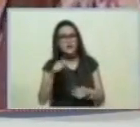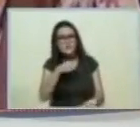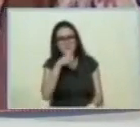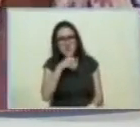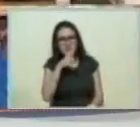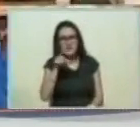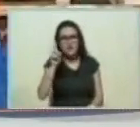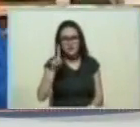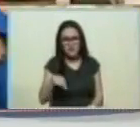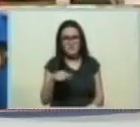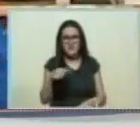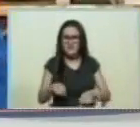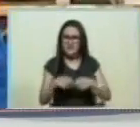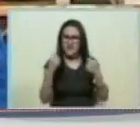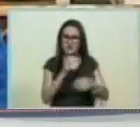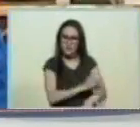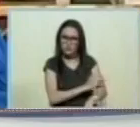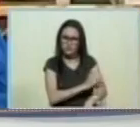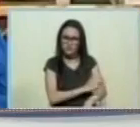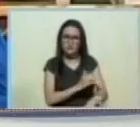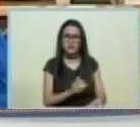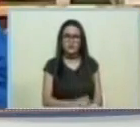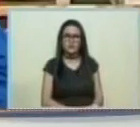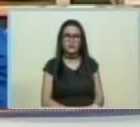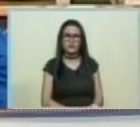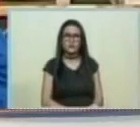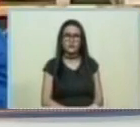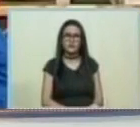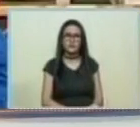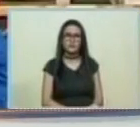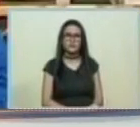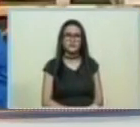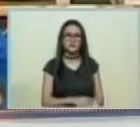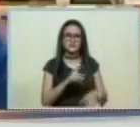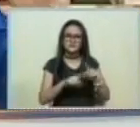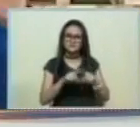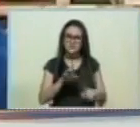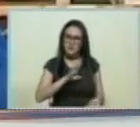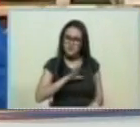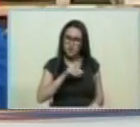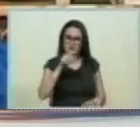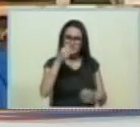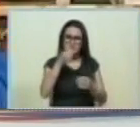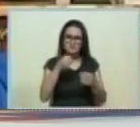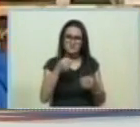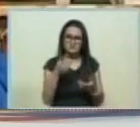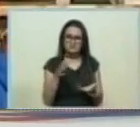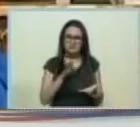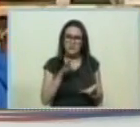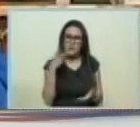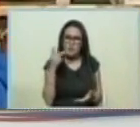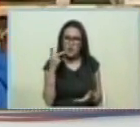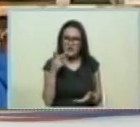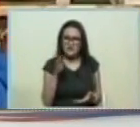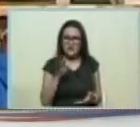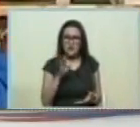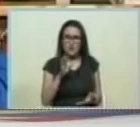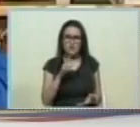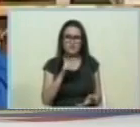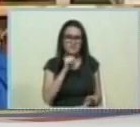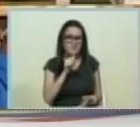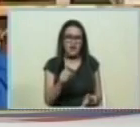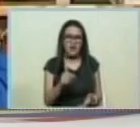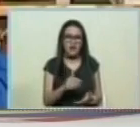días haciendo daño. Y los partidos del diablo, los partidos del mal, de la derecha, todos los días haciendo daño. Ahí está todos los